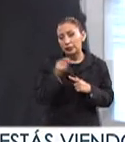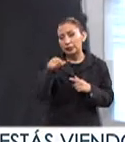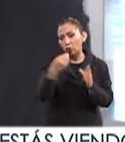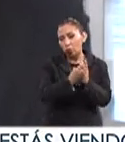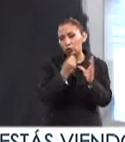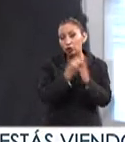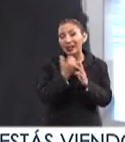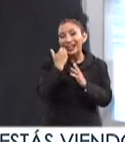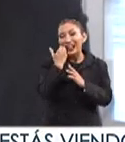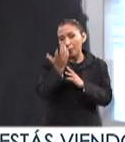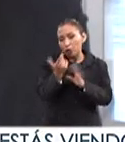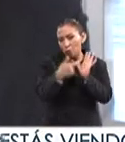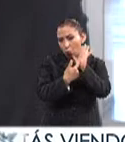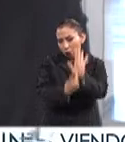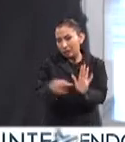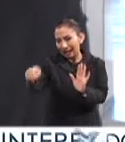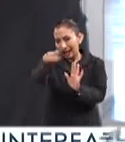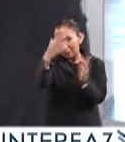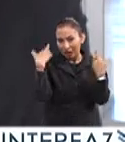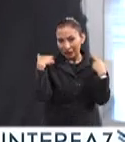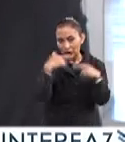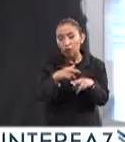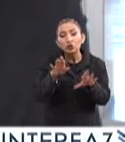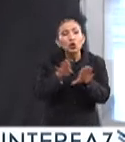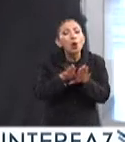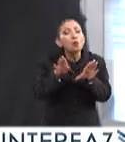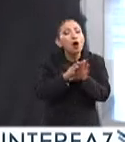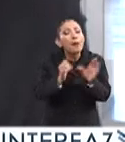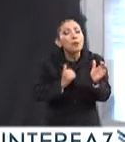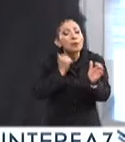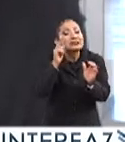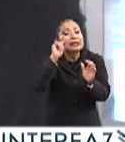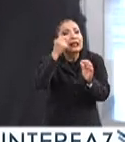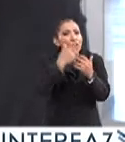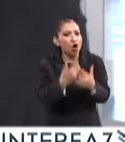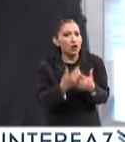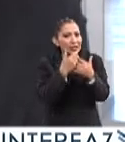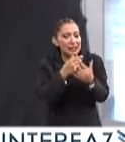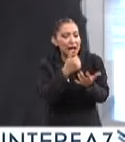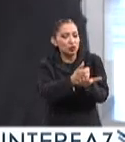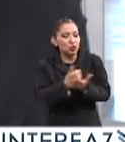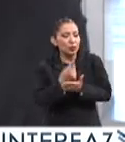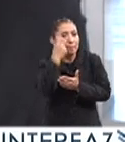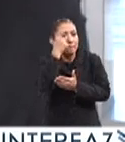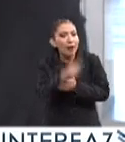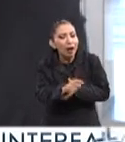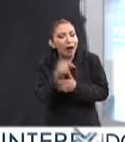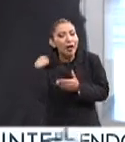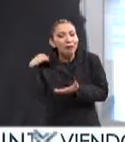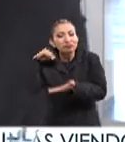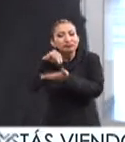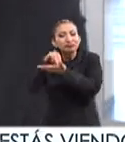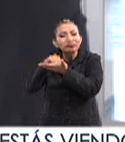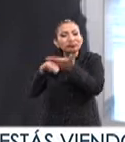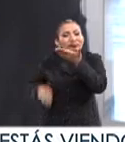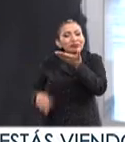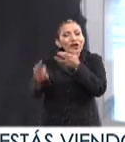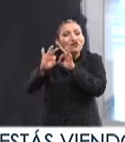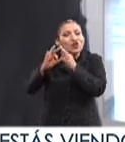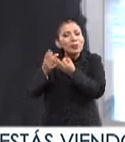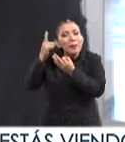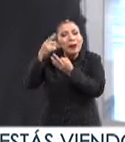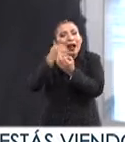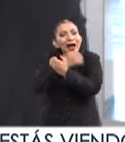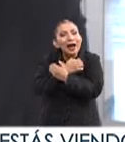este curso lo que queremos mostrarles a los docentes es cómo aprovechar la tecnología para que podamos implementar los instrumentos